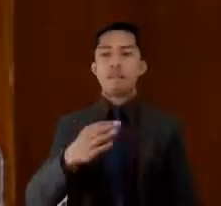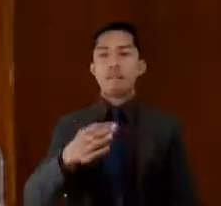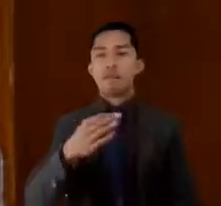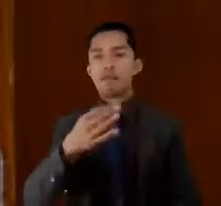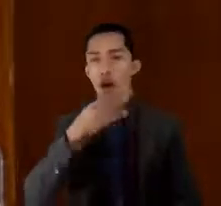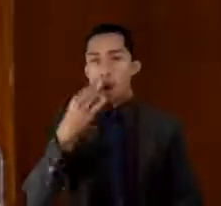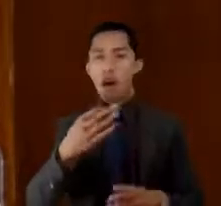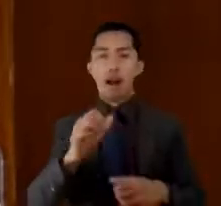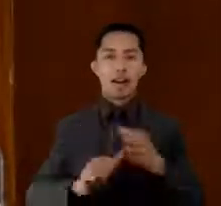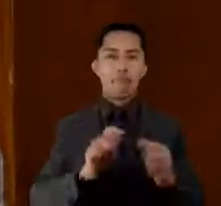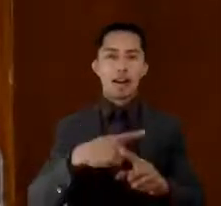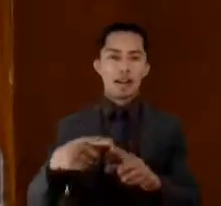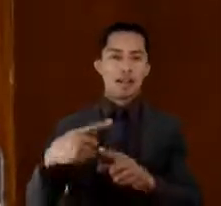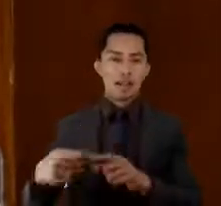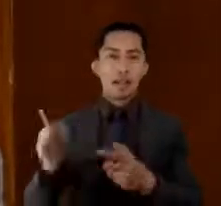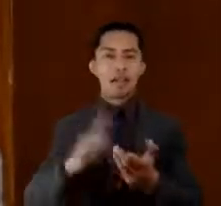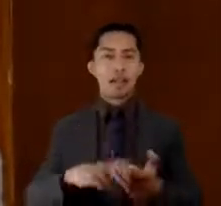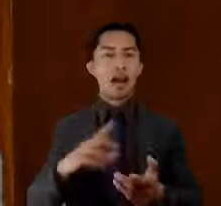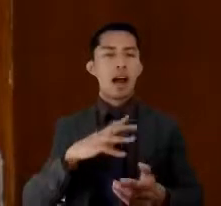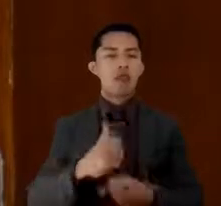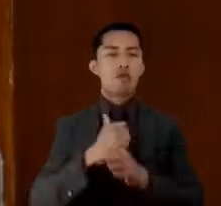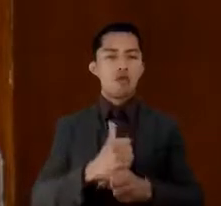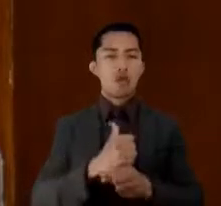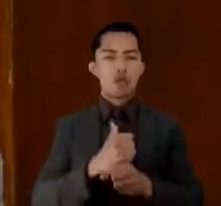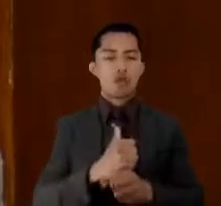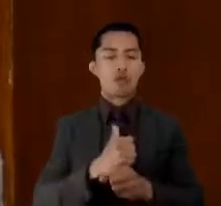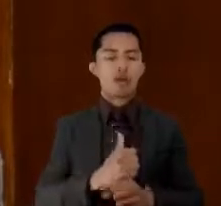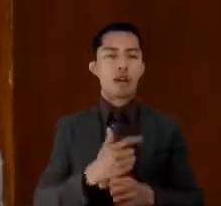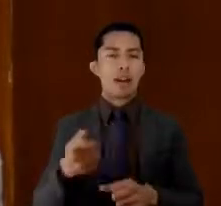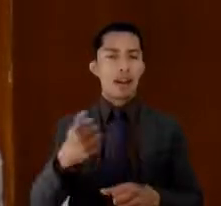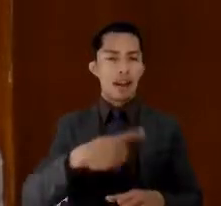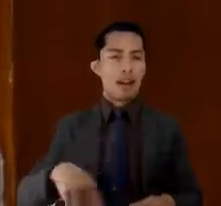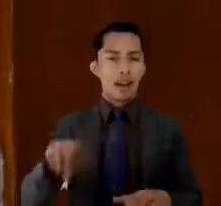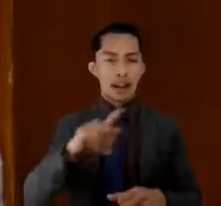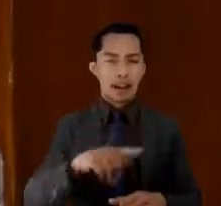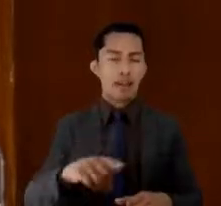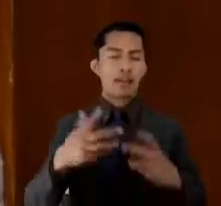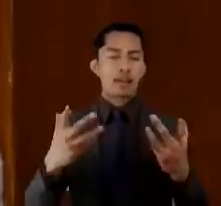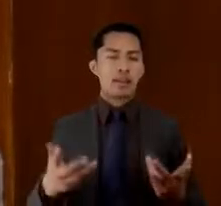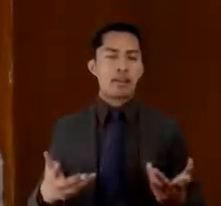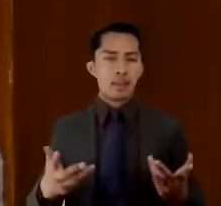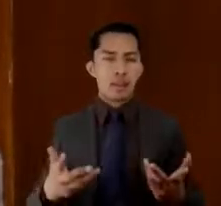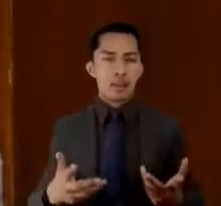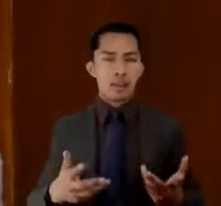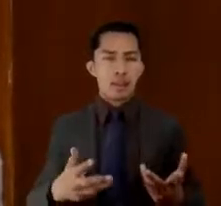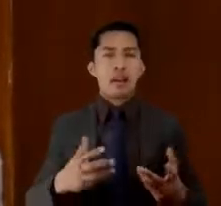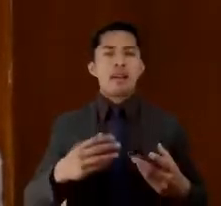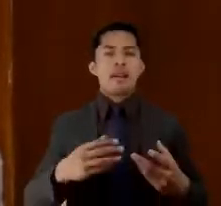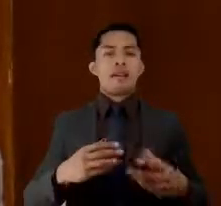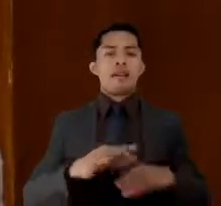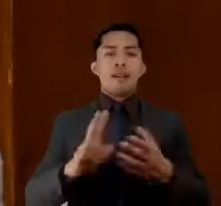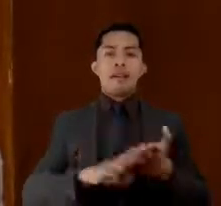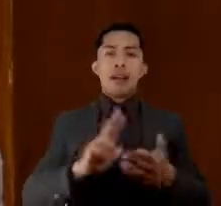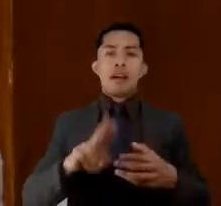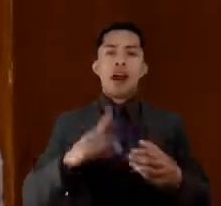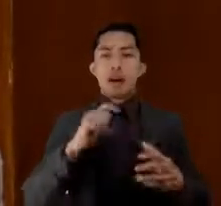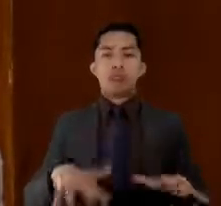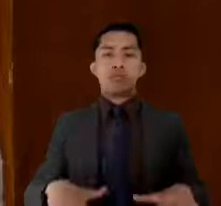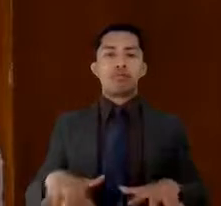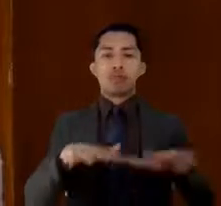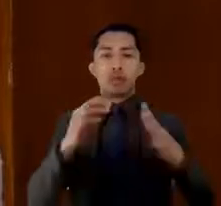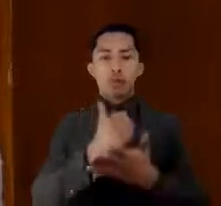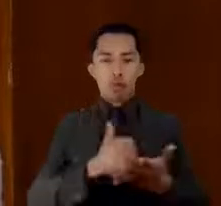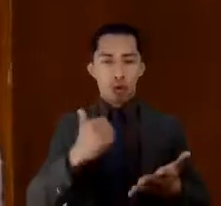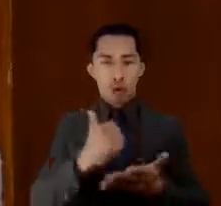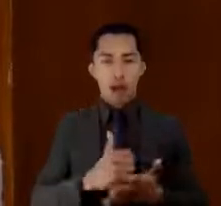y la maximización de los efectos negativos de las ocurrencias y los fenómenos naturales tales como inundaciones en las ciudades